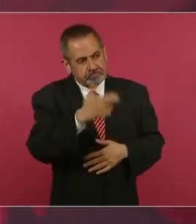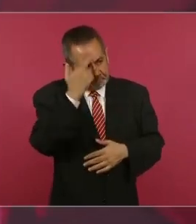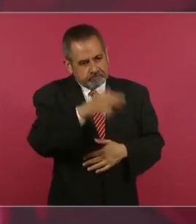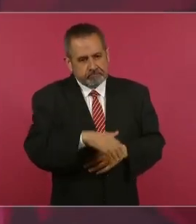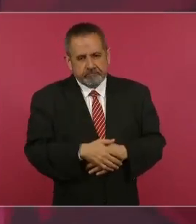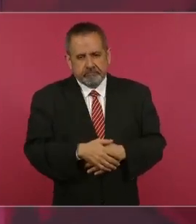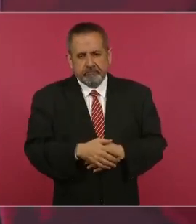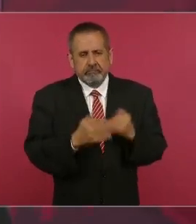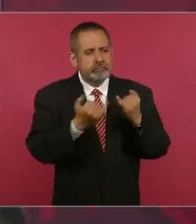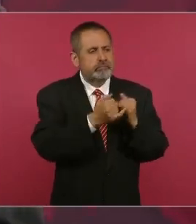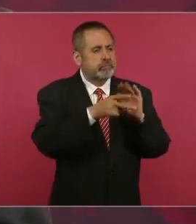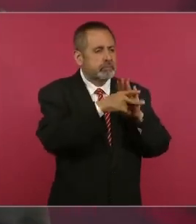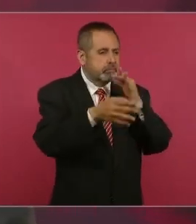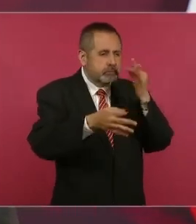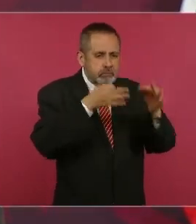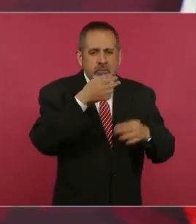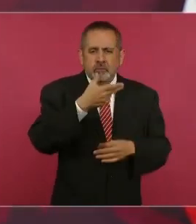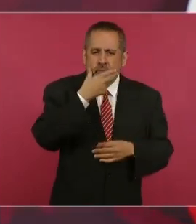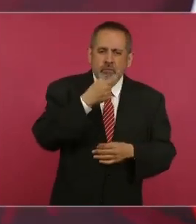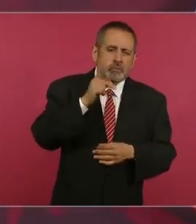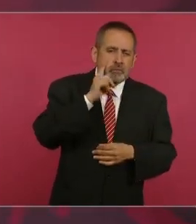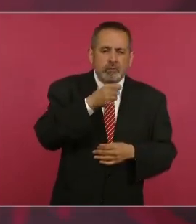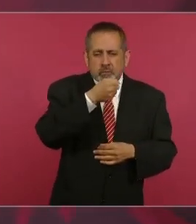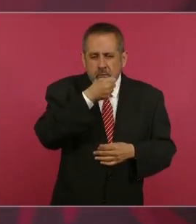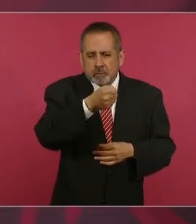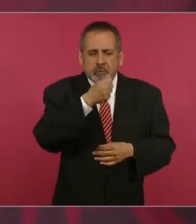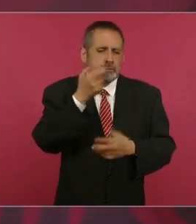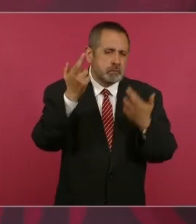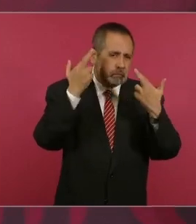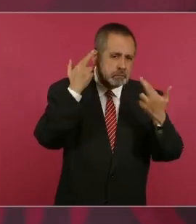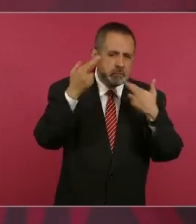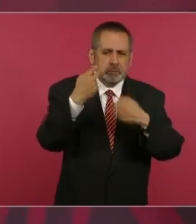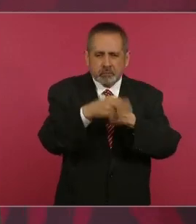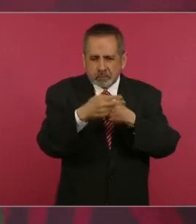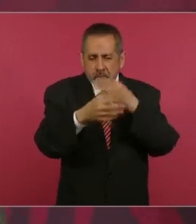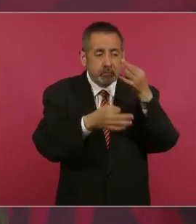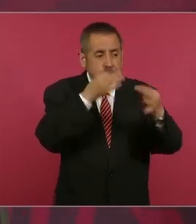periodistas, conductoras, conductores de radio, de televisión,